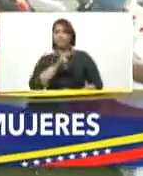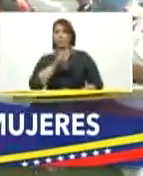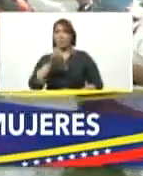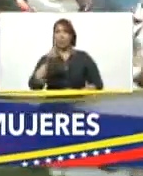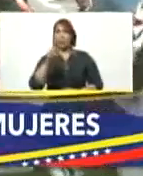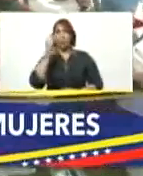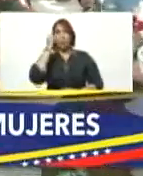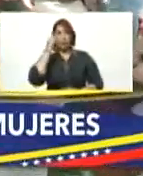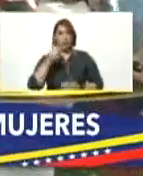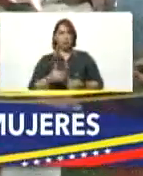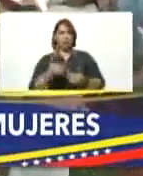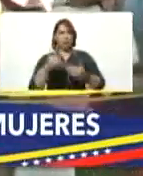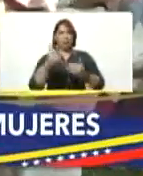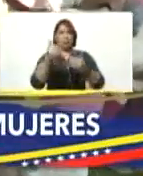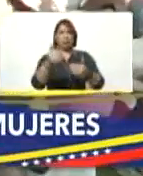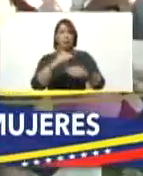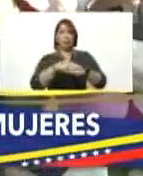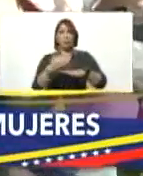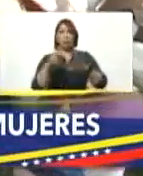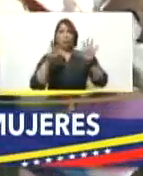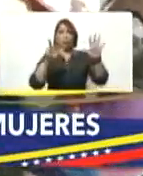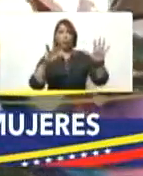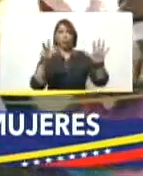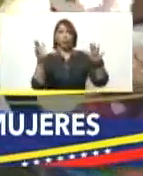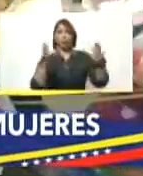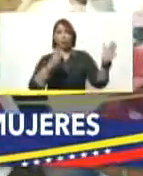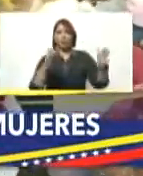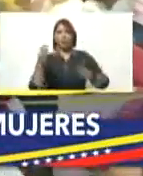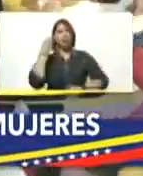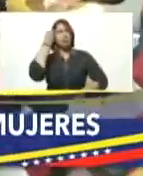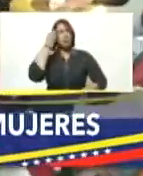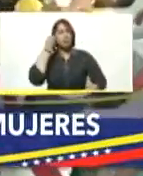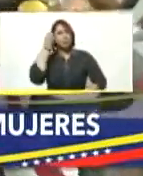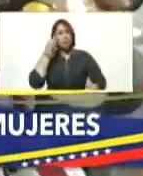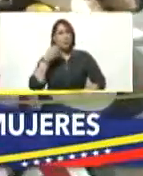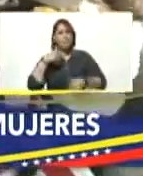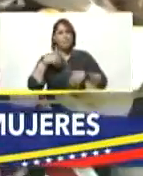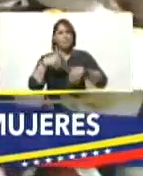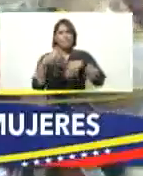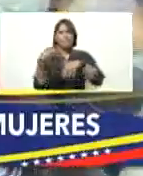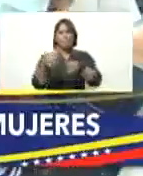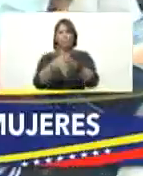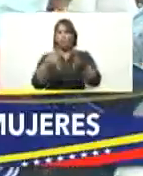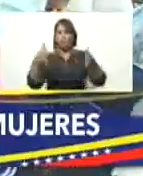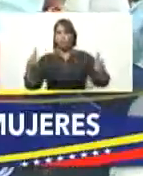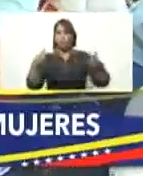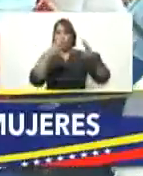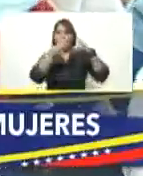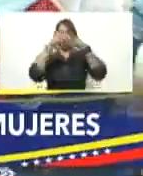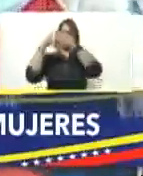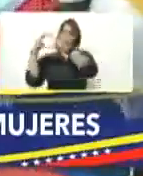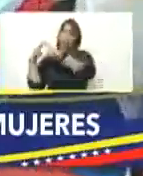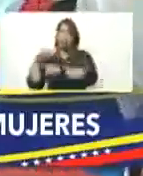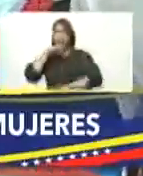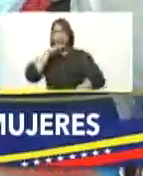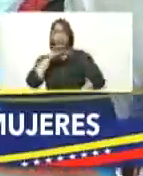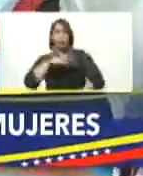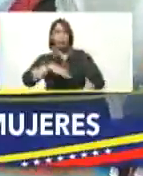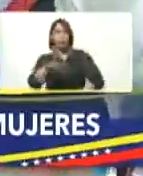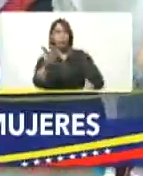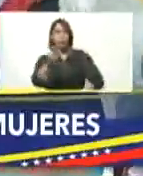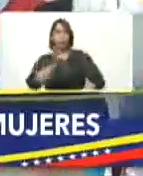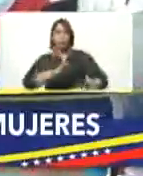vernos, porque el 8 de marzo creo que fue una de las marchas más grandes que se conozca en la historia